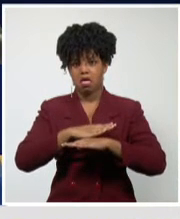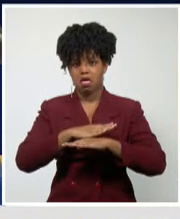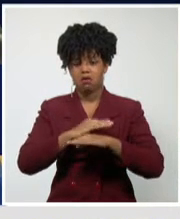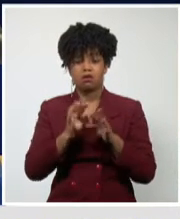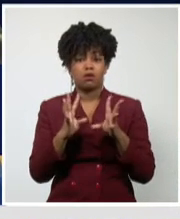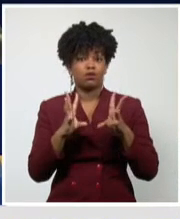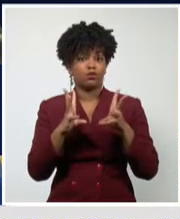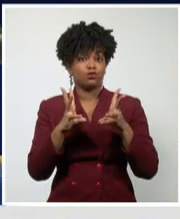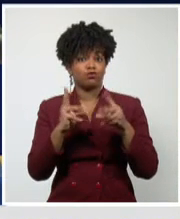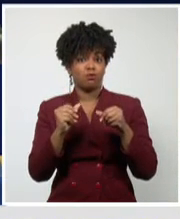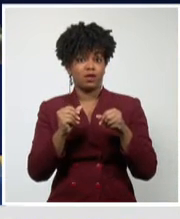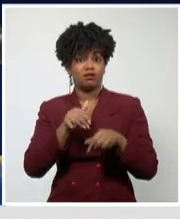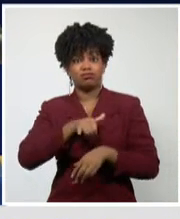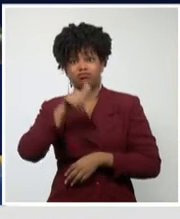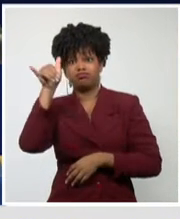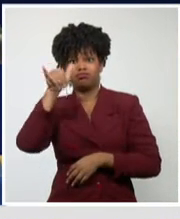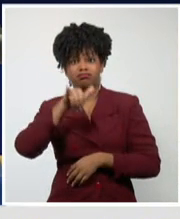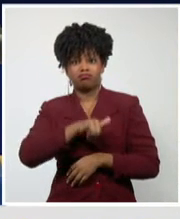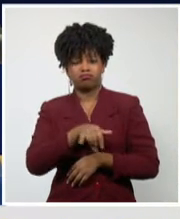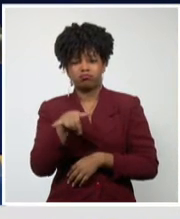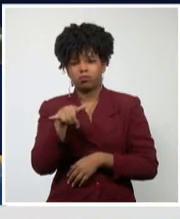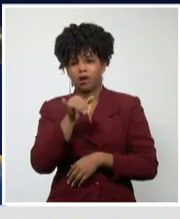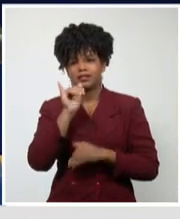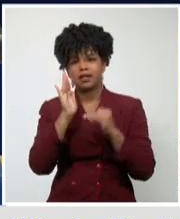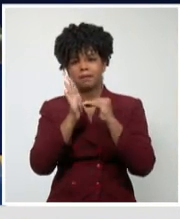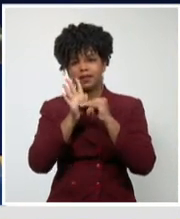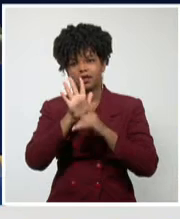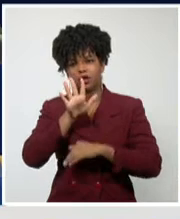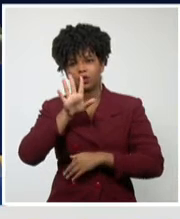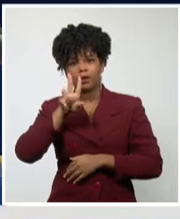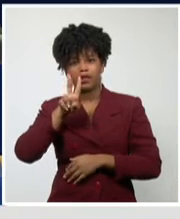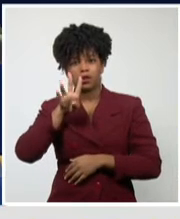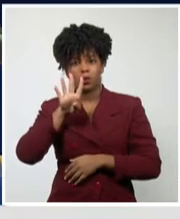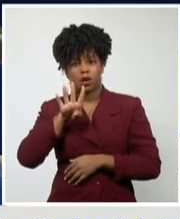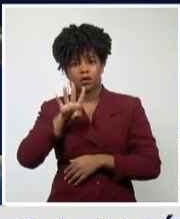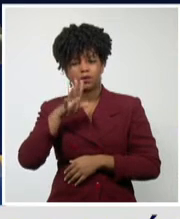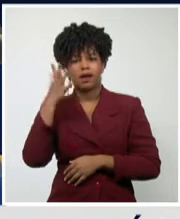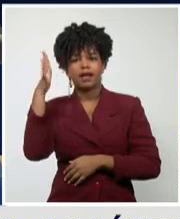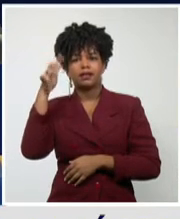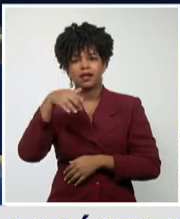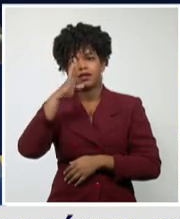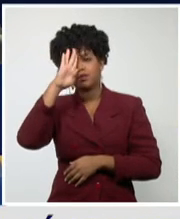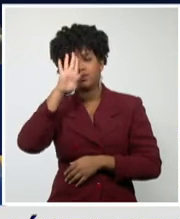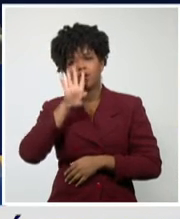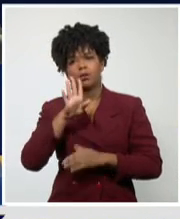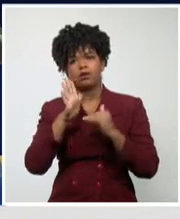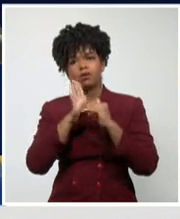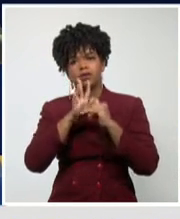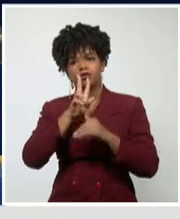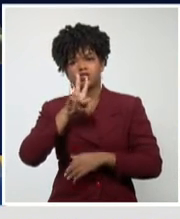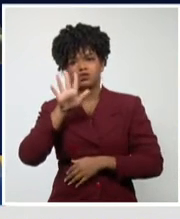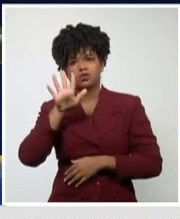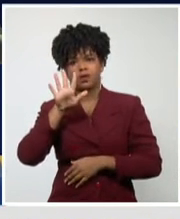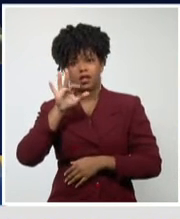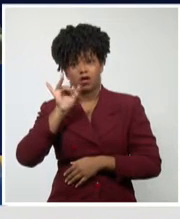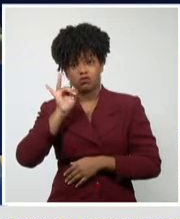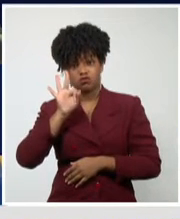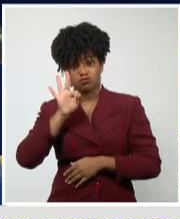de emigrados, 6.524, y de extranjeros, 4.258 que se encuentran en nuestro